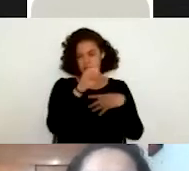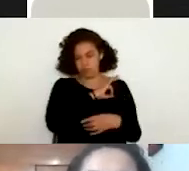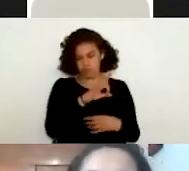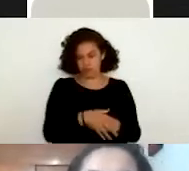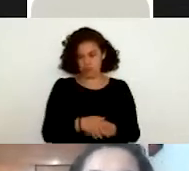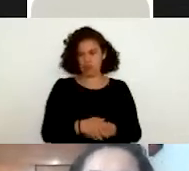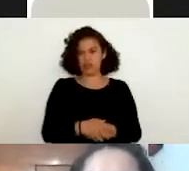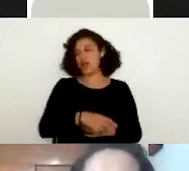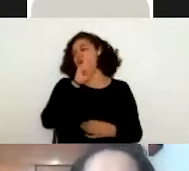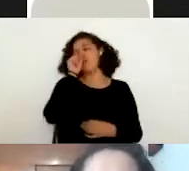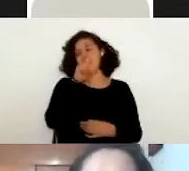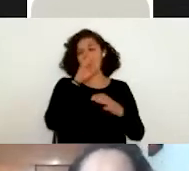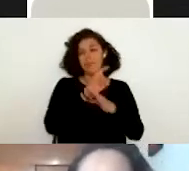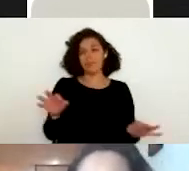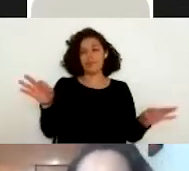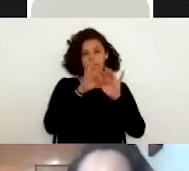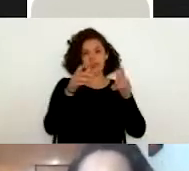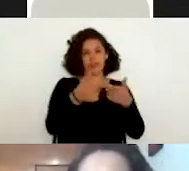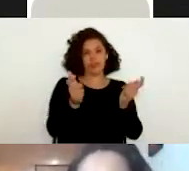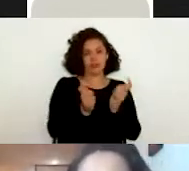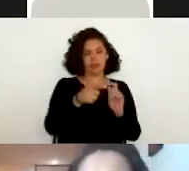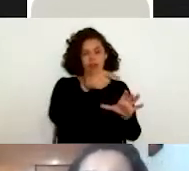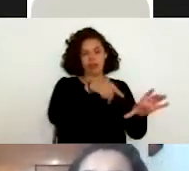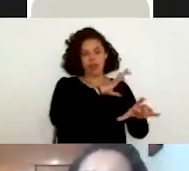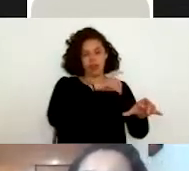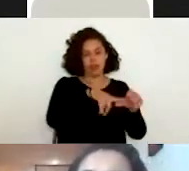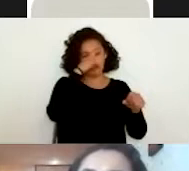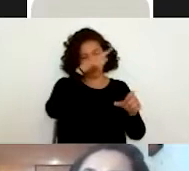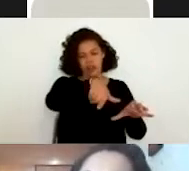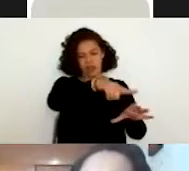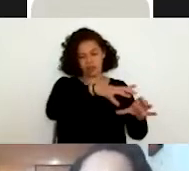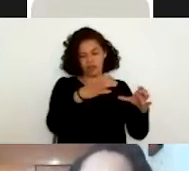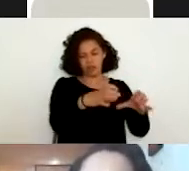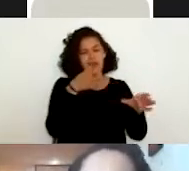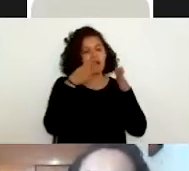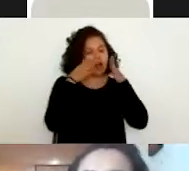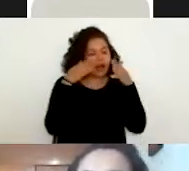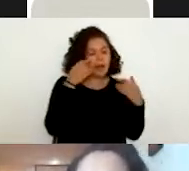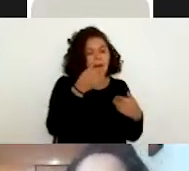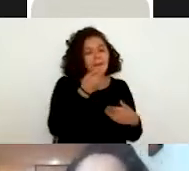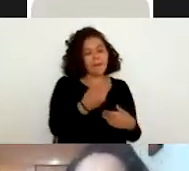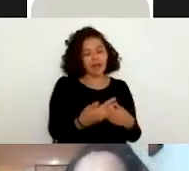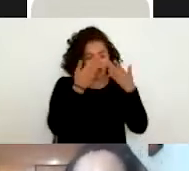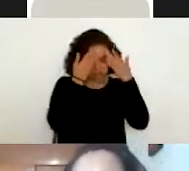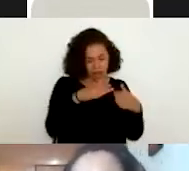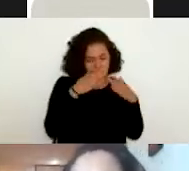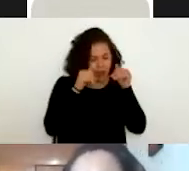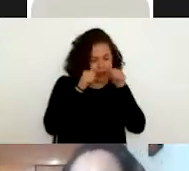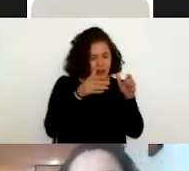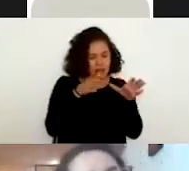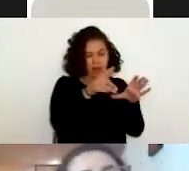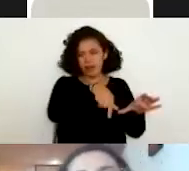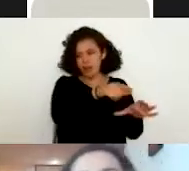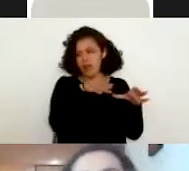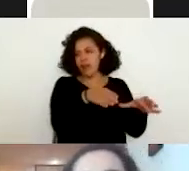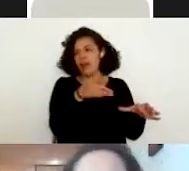lo dirijamos a un sector determinado de la población, que tengamos bien definido hacia quién nos vamos a